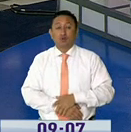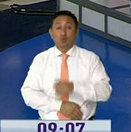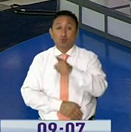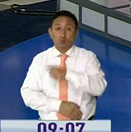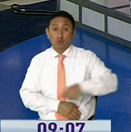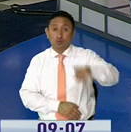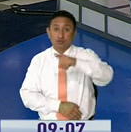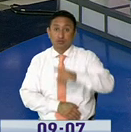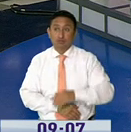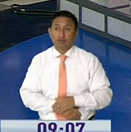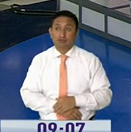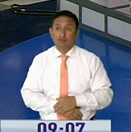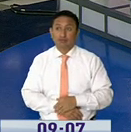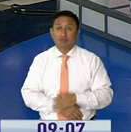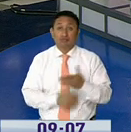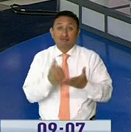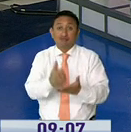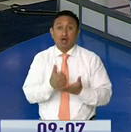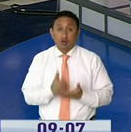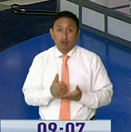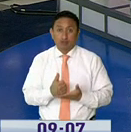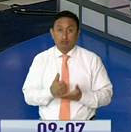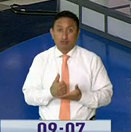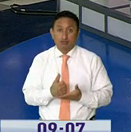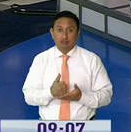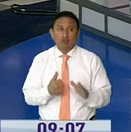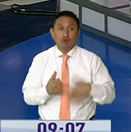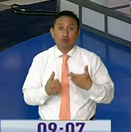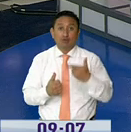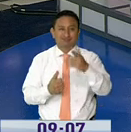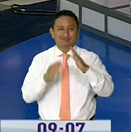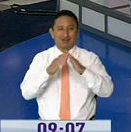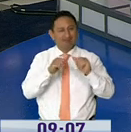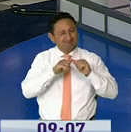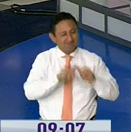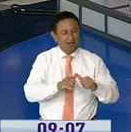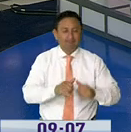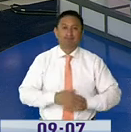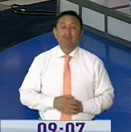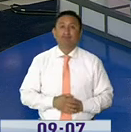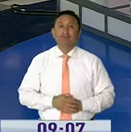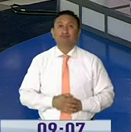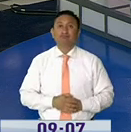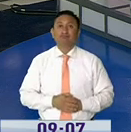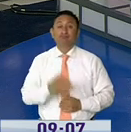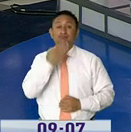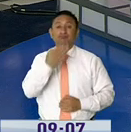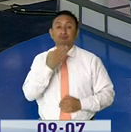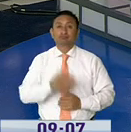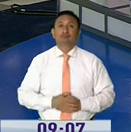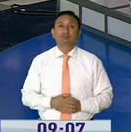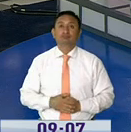ustedes nos ayuden. ¿Y de qué forma? Quédense en casa. Gracias, gracias, en verdad.